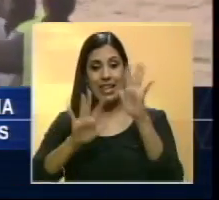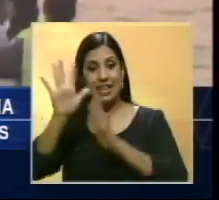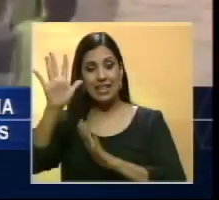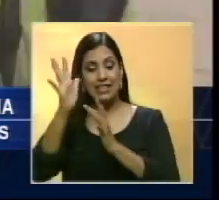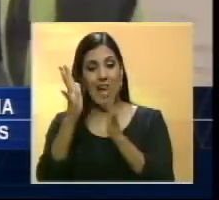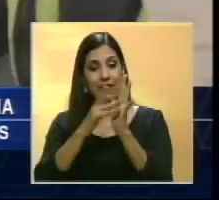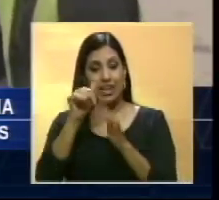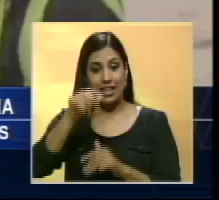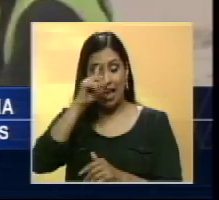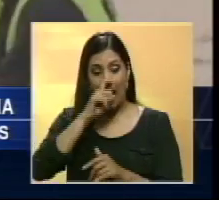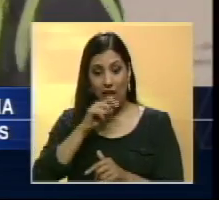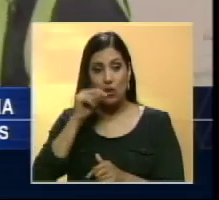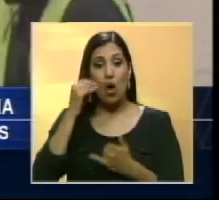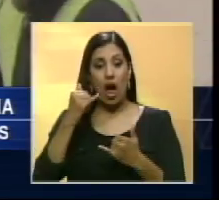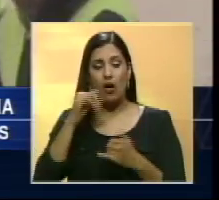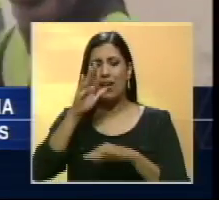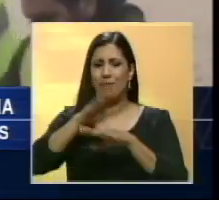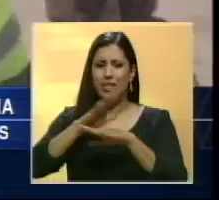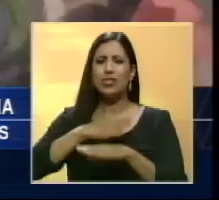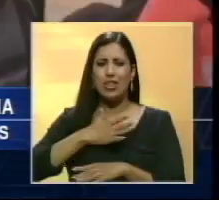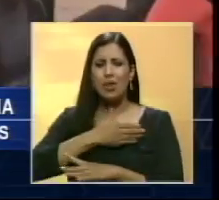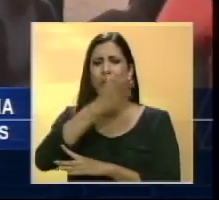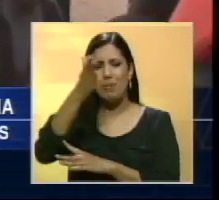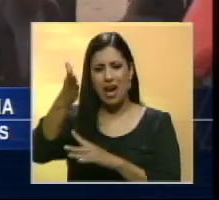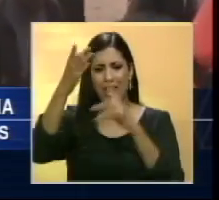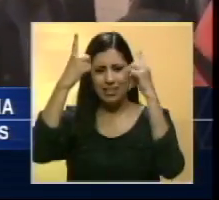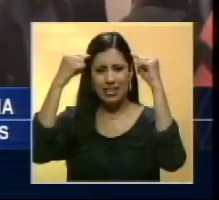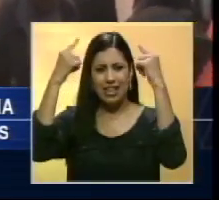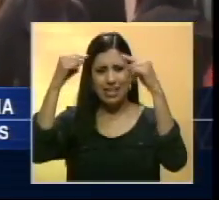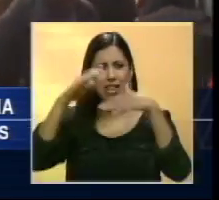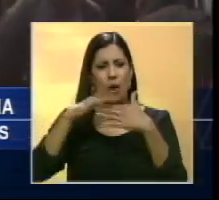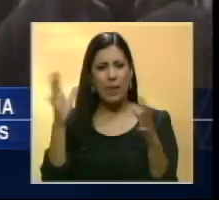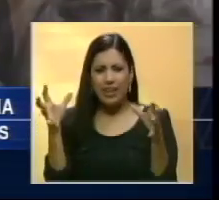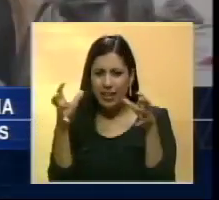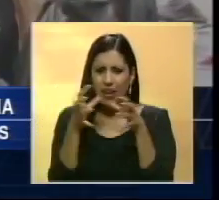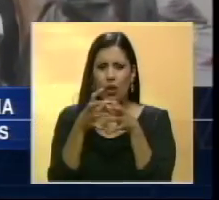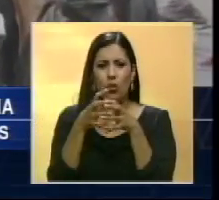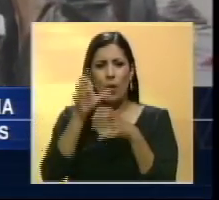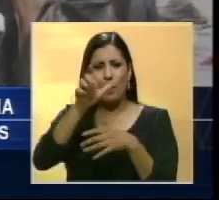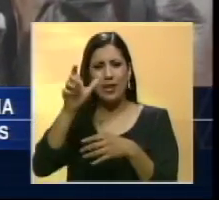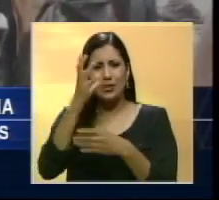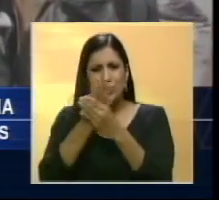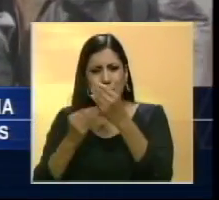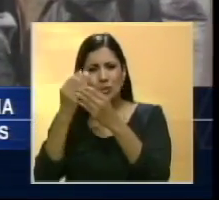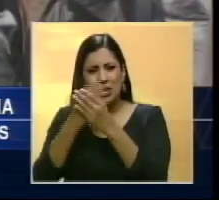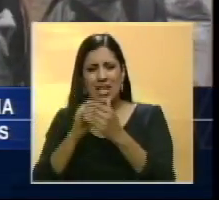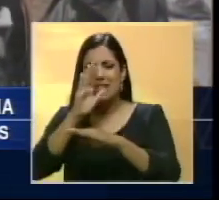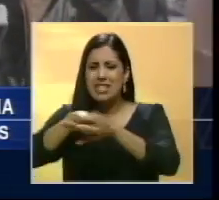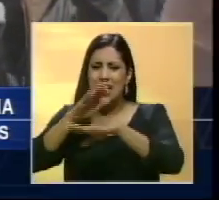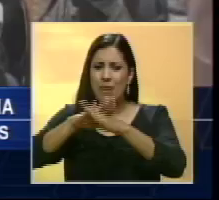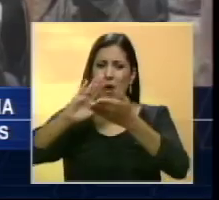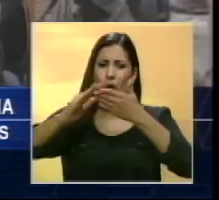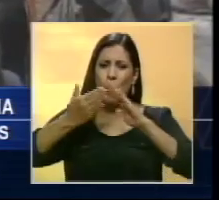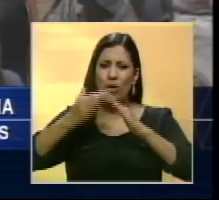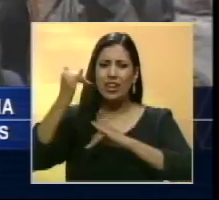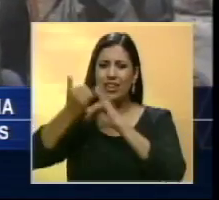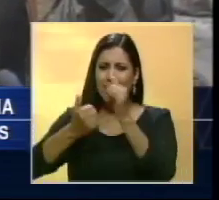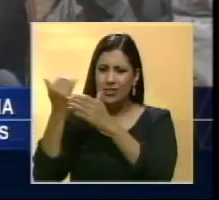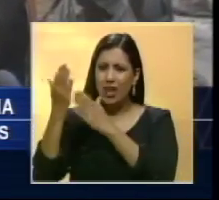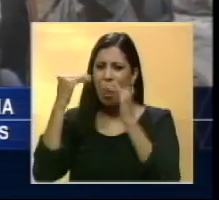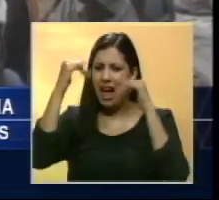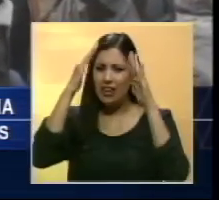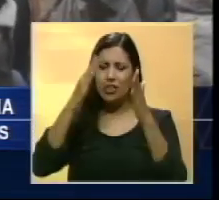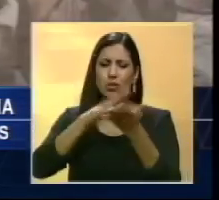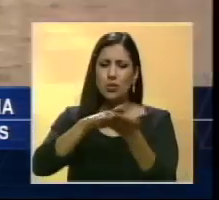este año. El Santo Padre había solicitado viajar al país heleno para reunirse con refugiados y hacer un llamado a la comunidad internacional